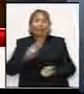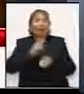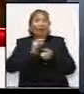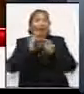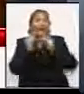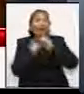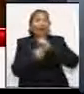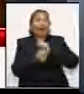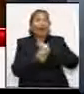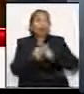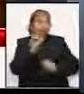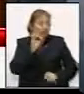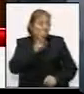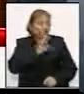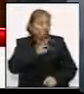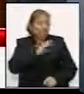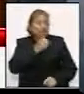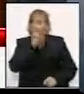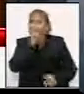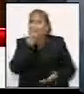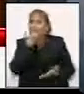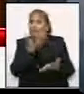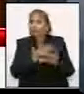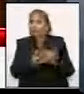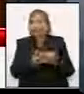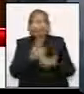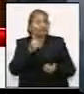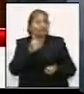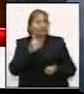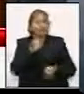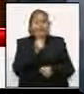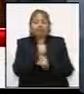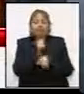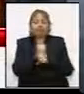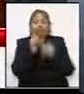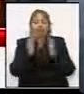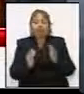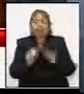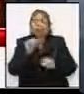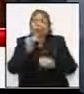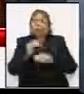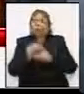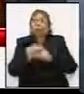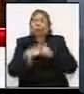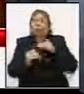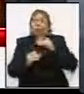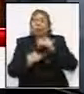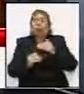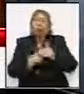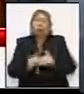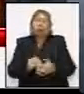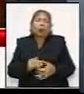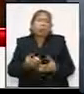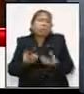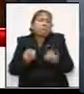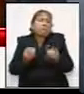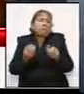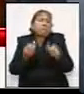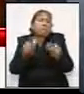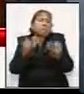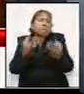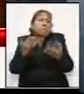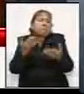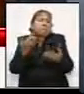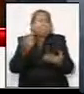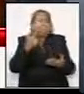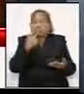favor de los trabajadores. Un avance de muchos que alguna vez